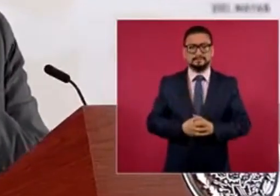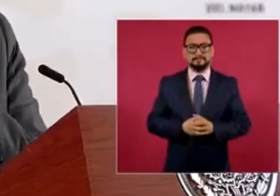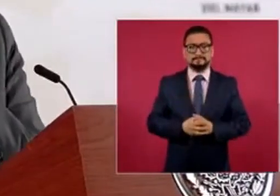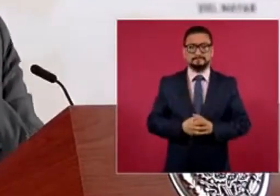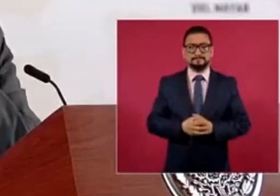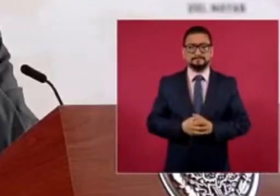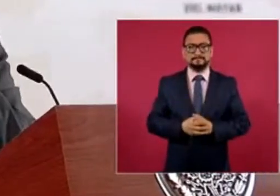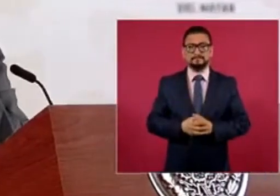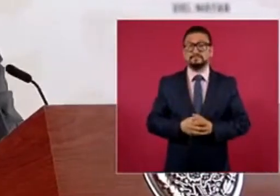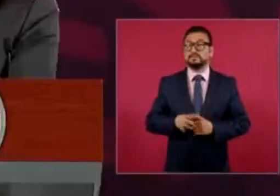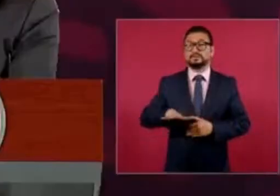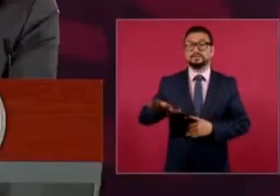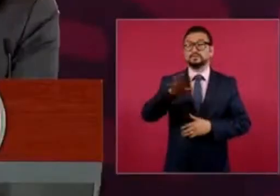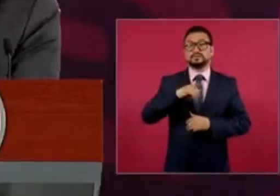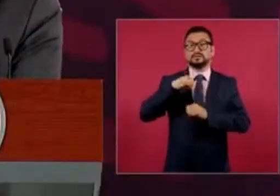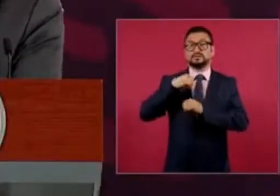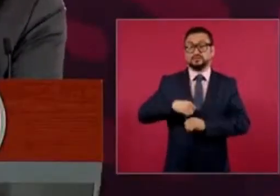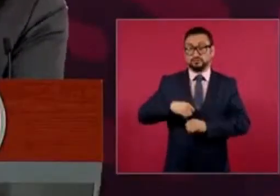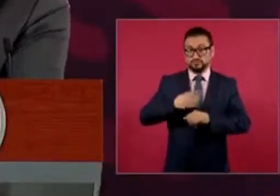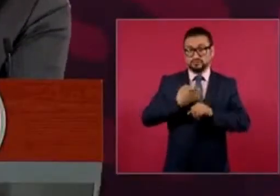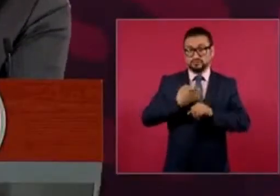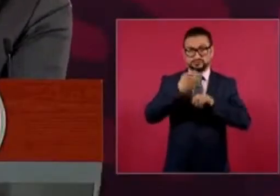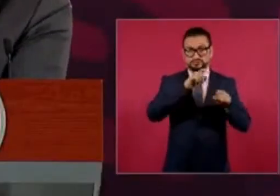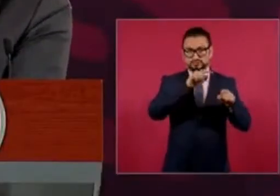a las autoridades locales,